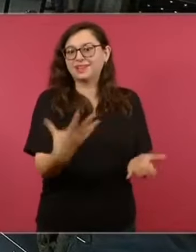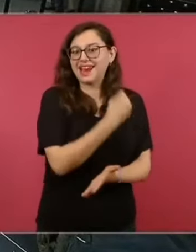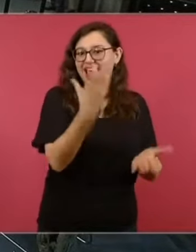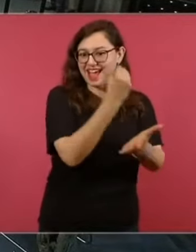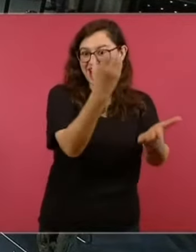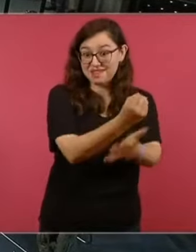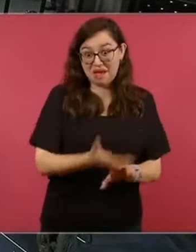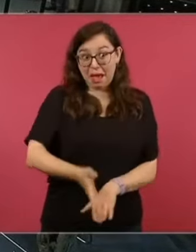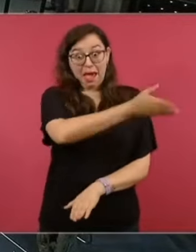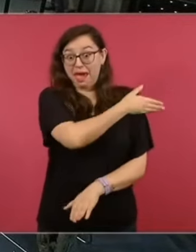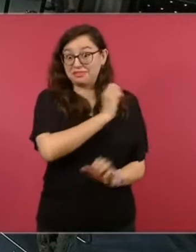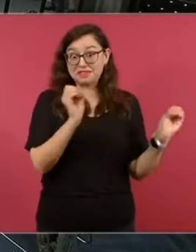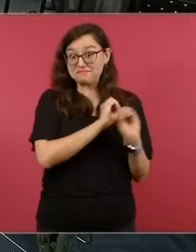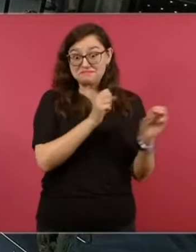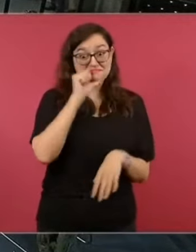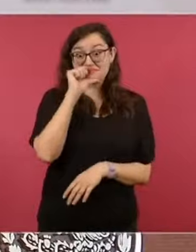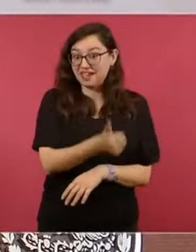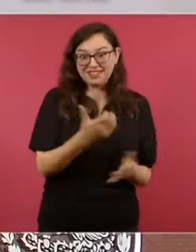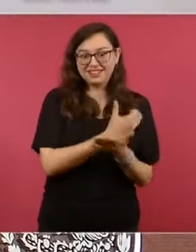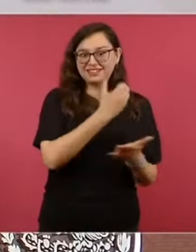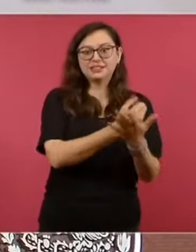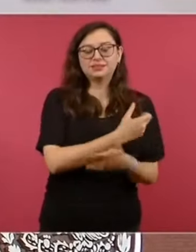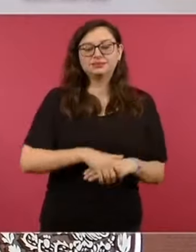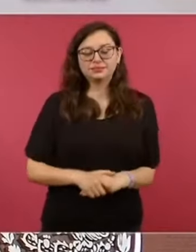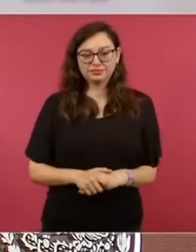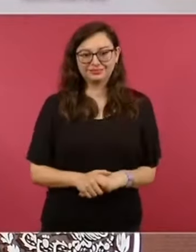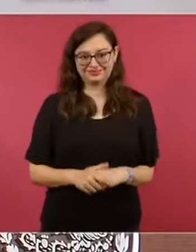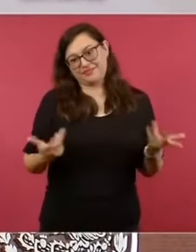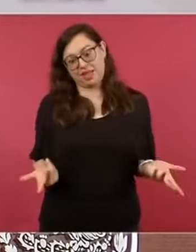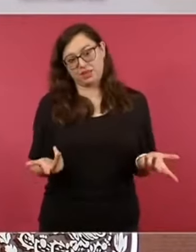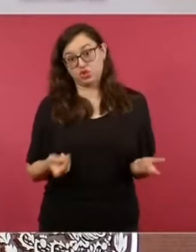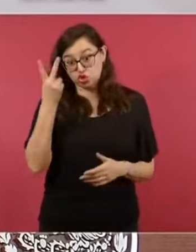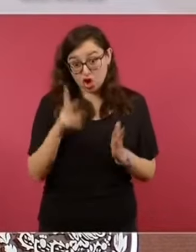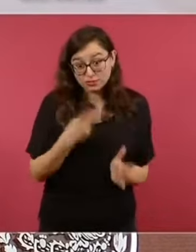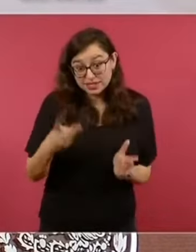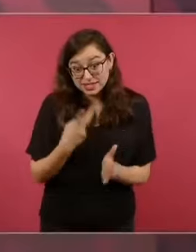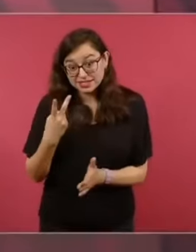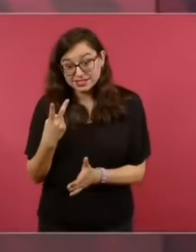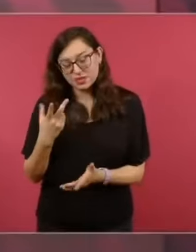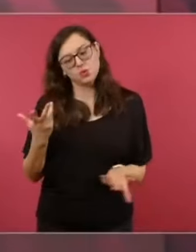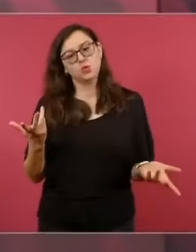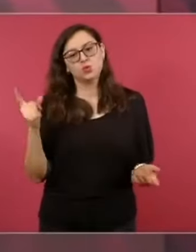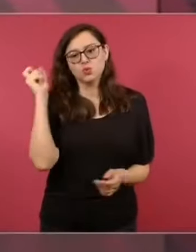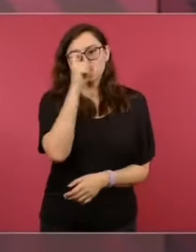no pero digo ya 12 ya era